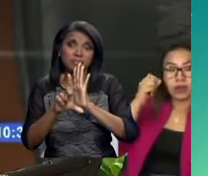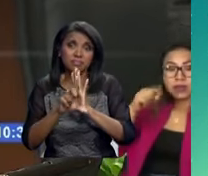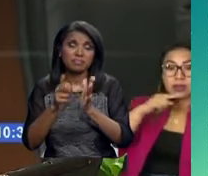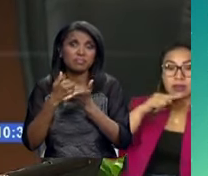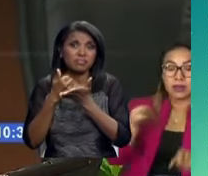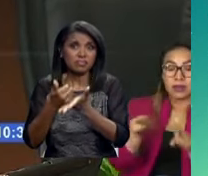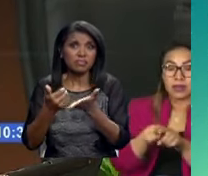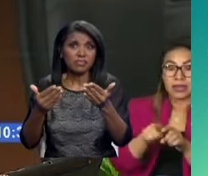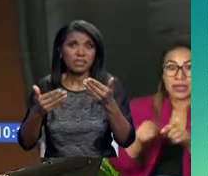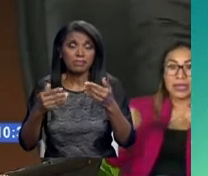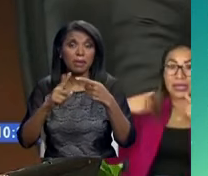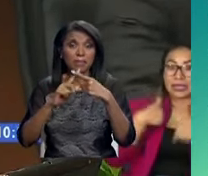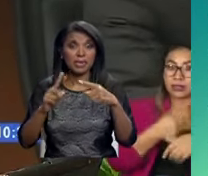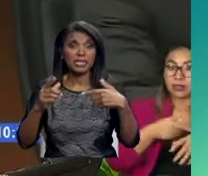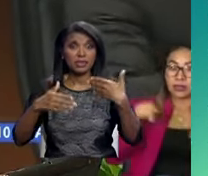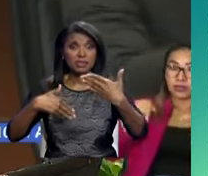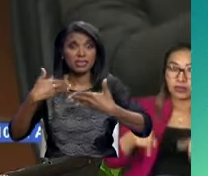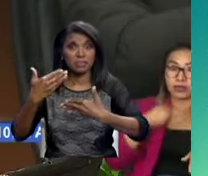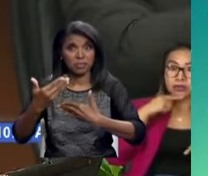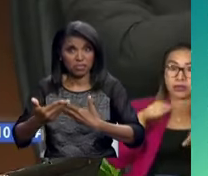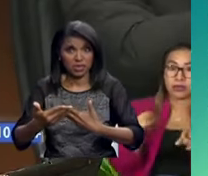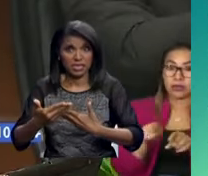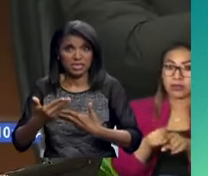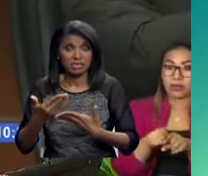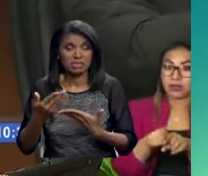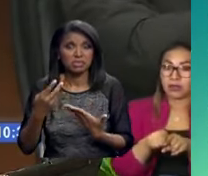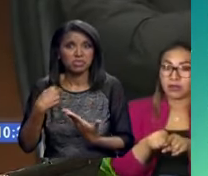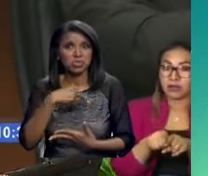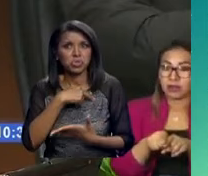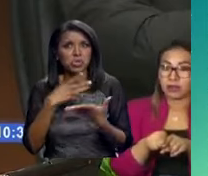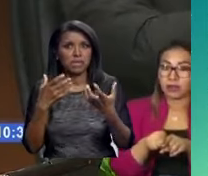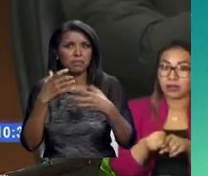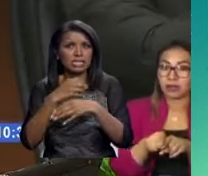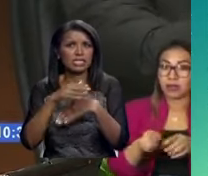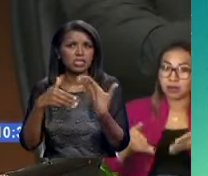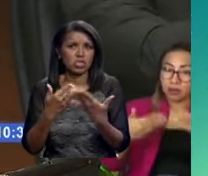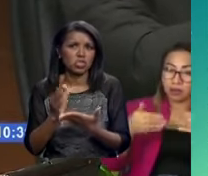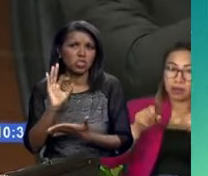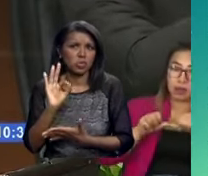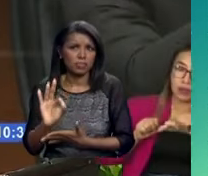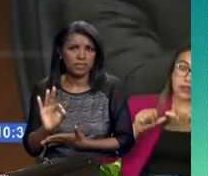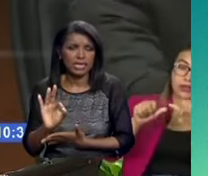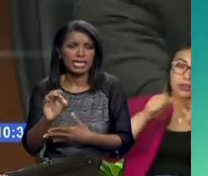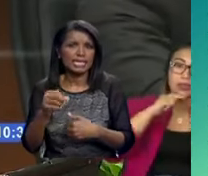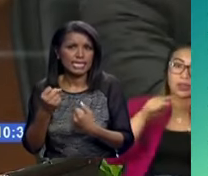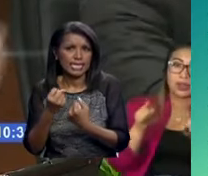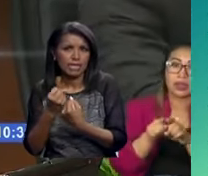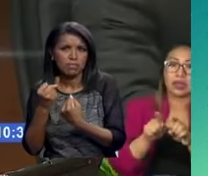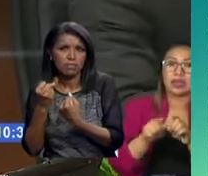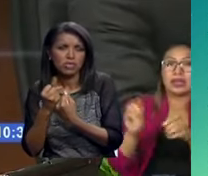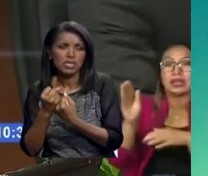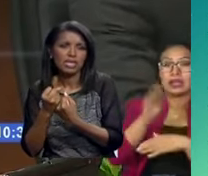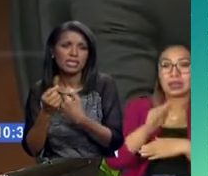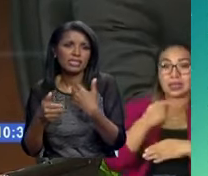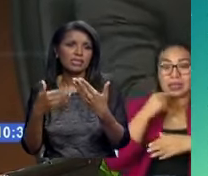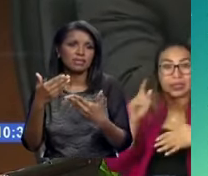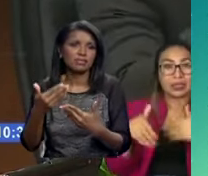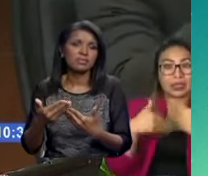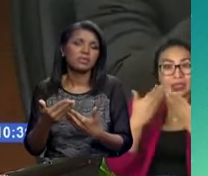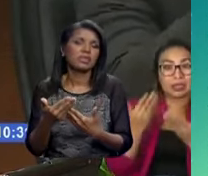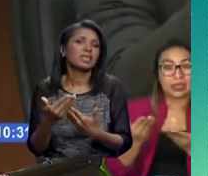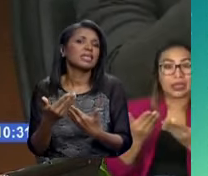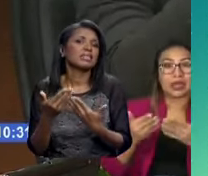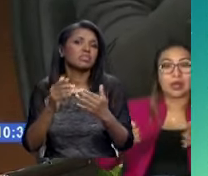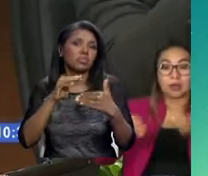país. Entonces, cuando las intenciones son hacer las cosas bien y querer valorar y aportar en favor de todos los ciudadanos, entonces se puede